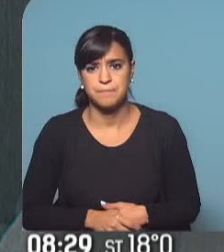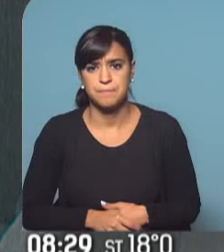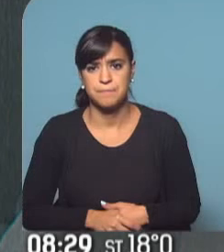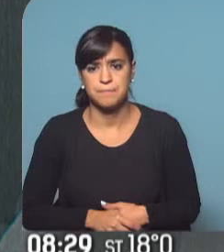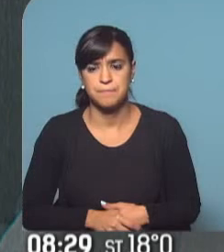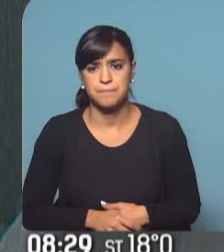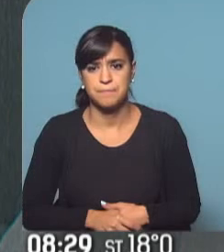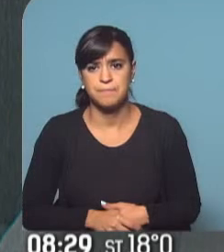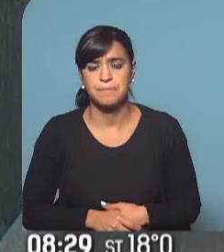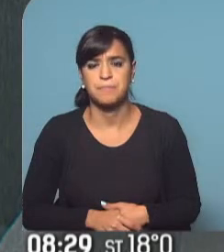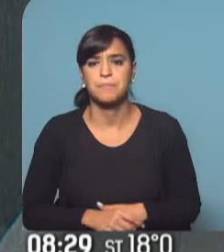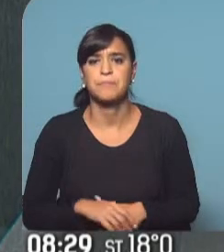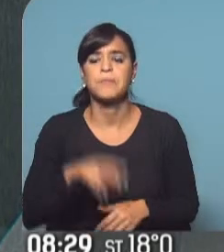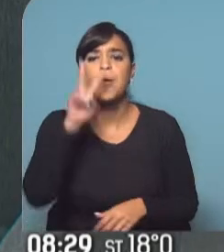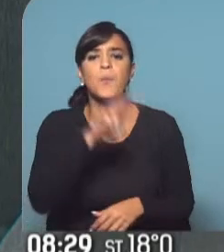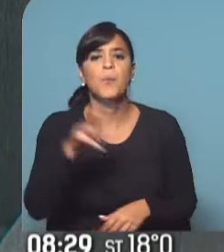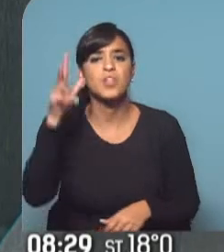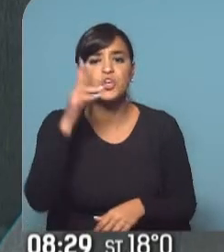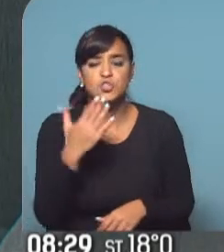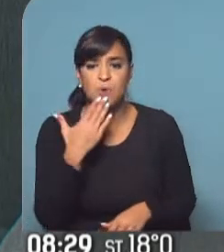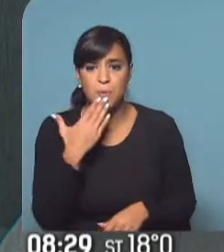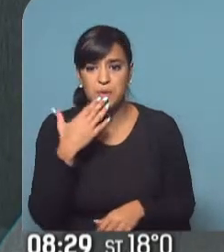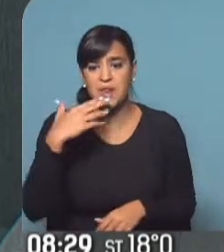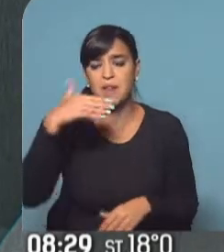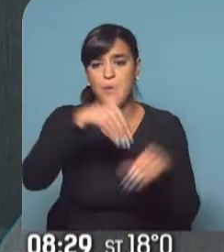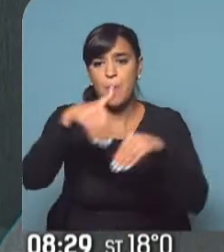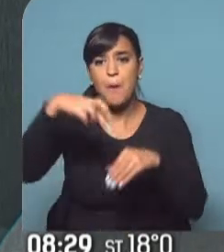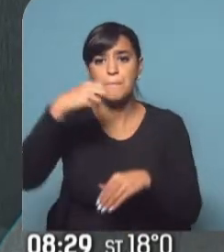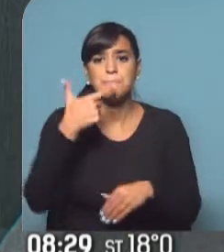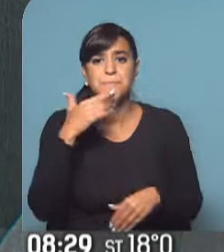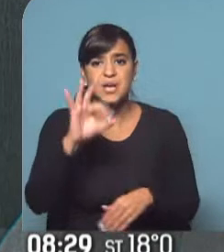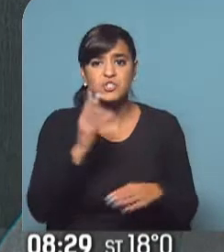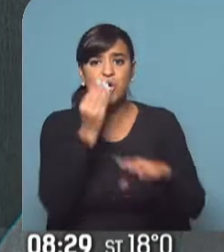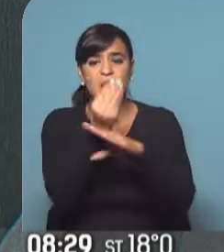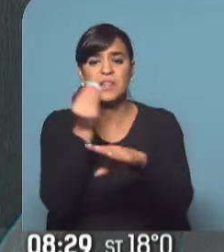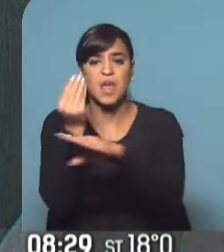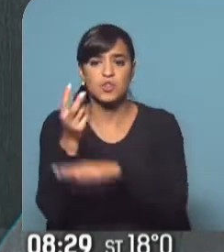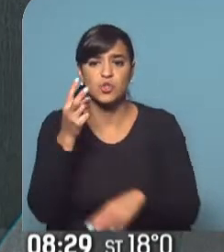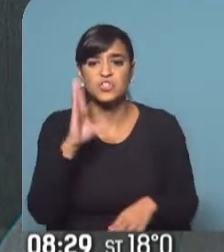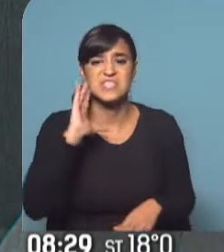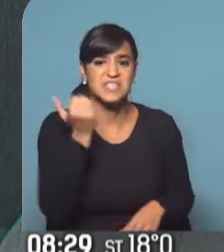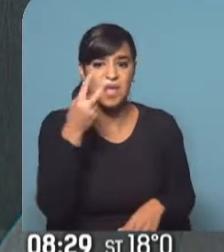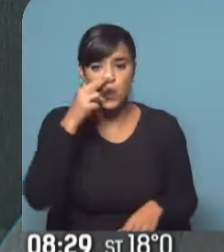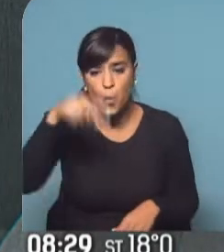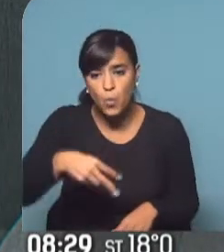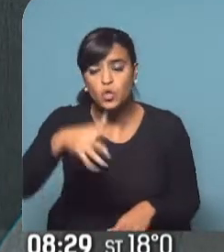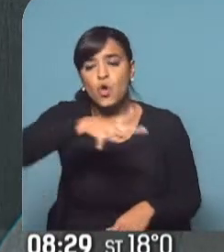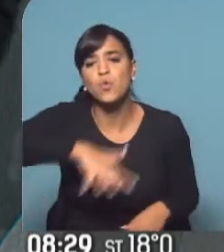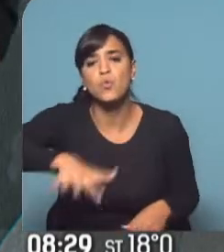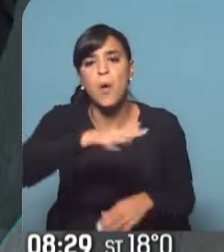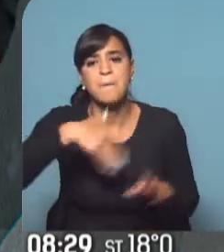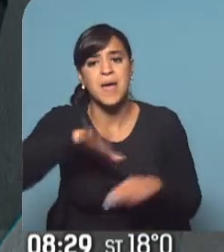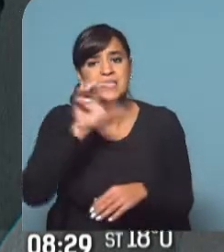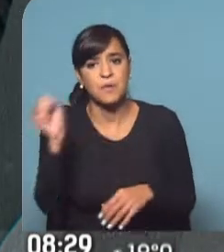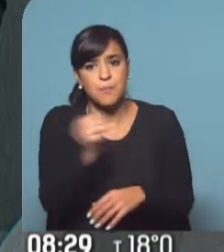el 28 de abril en los pasos se define a los candidatos se para el 16 de junio las elecciones generales en uno de los distritos más importantes